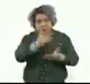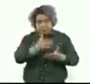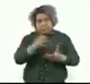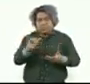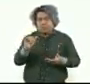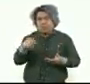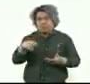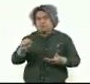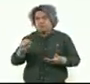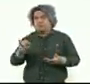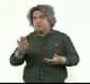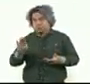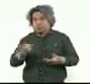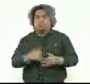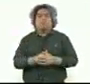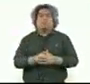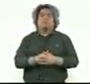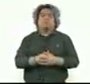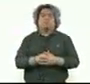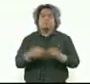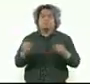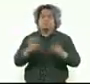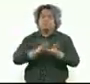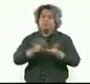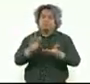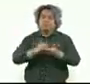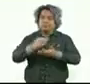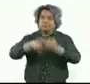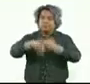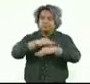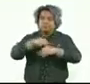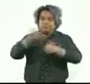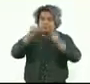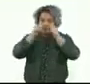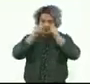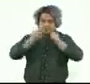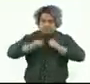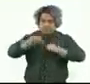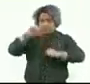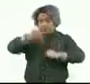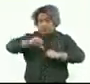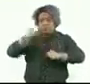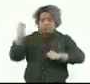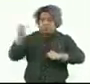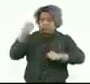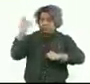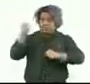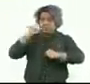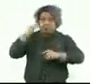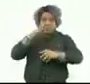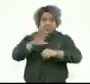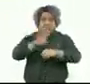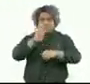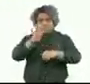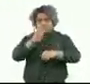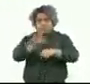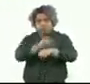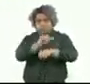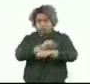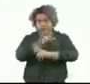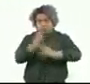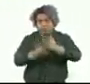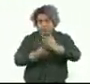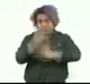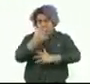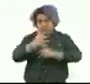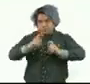Gracias. Muchas gracias a todas y todos por su amable asistencia. Así terminamos el acto formal de entrega de unidades médicas móviles del